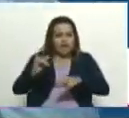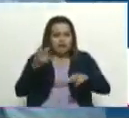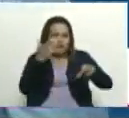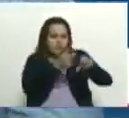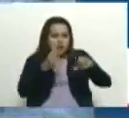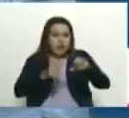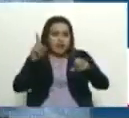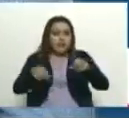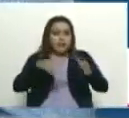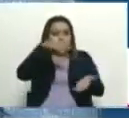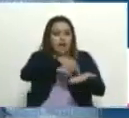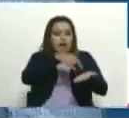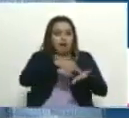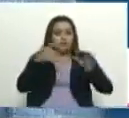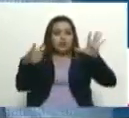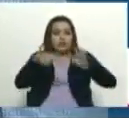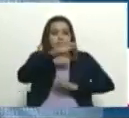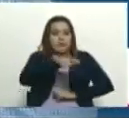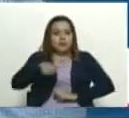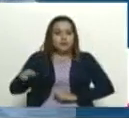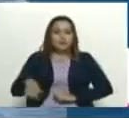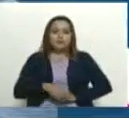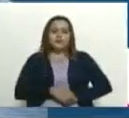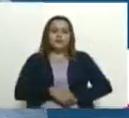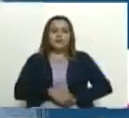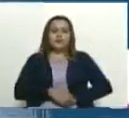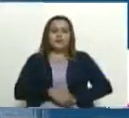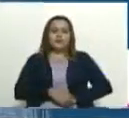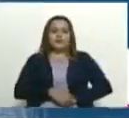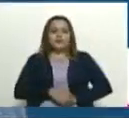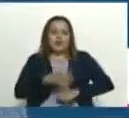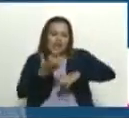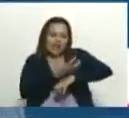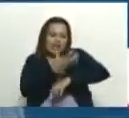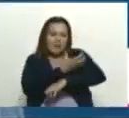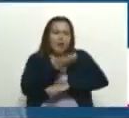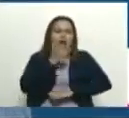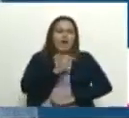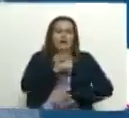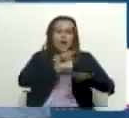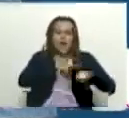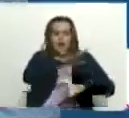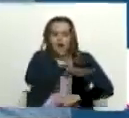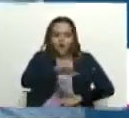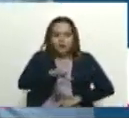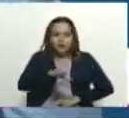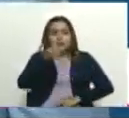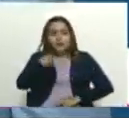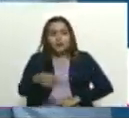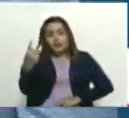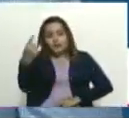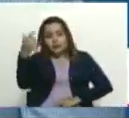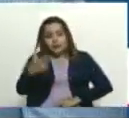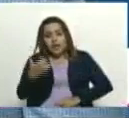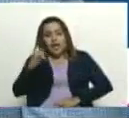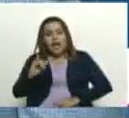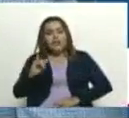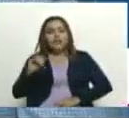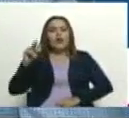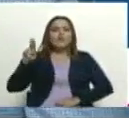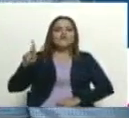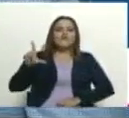estado Carabobo y 6 pacientes, como le dije, quemados del área de pediatría y un paciente que tenía úlcera también